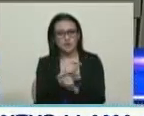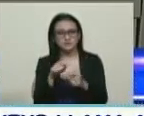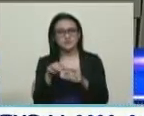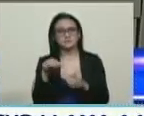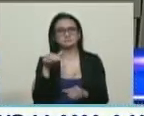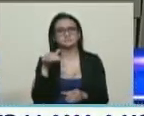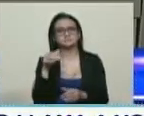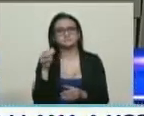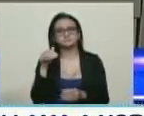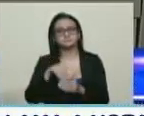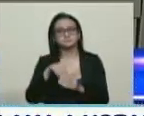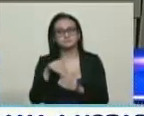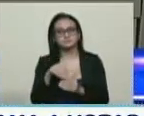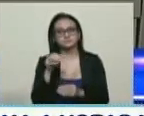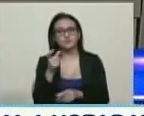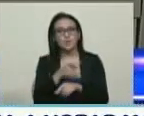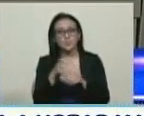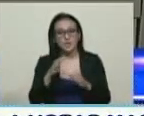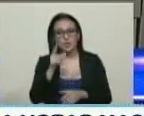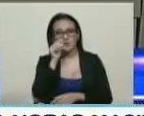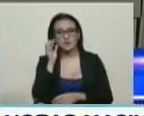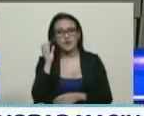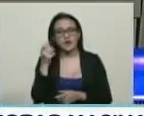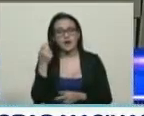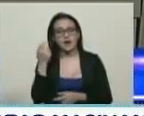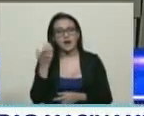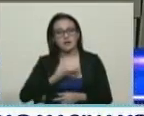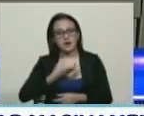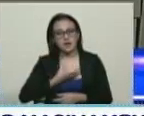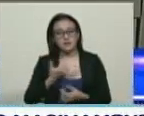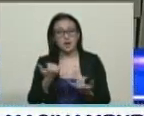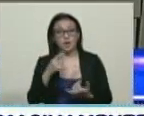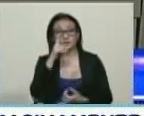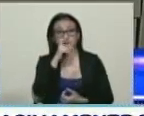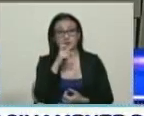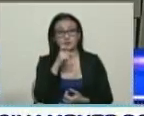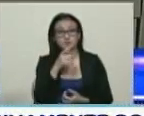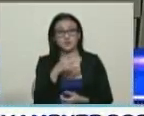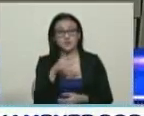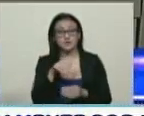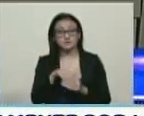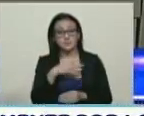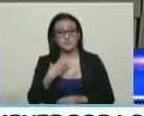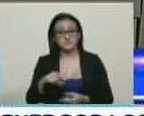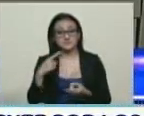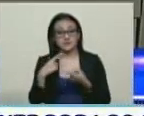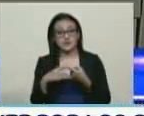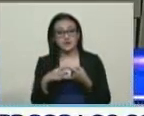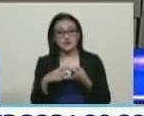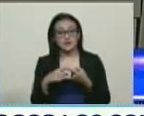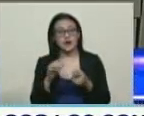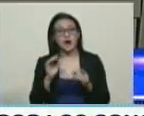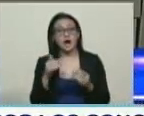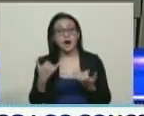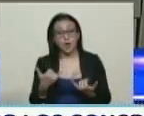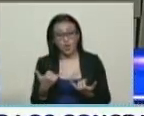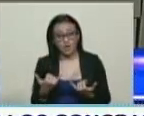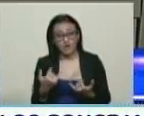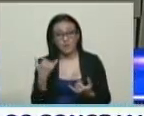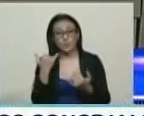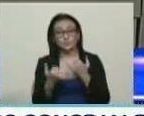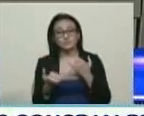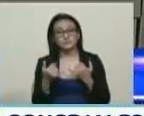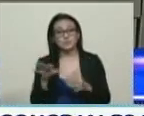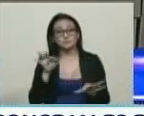gobernadoras, la elección de alcaldes y alcaldesas, y este año las elecciones presidenciales, y ahora este evento tan importante como